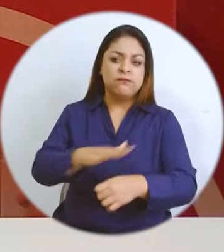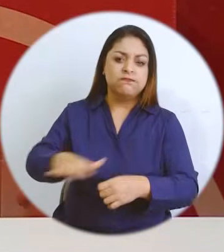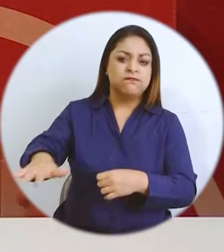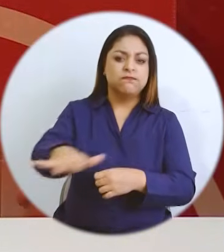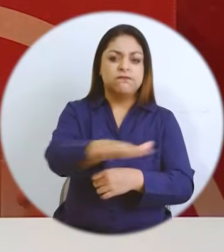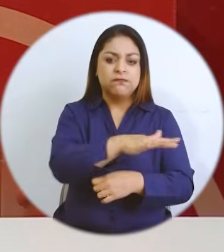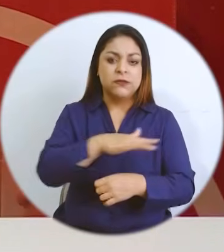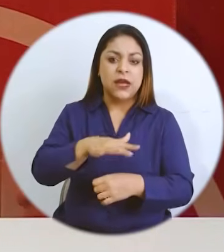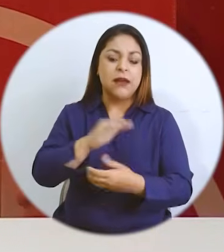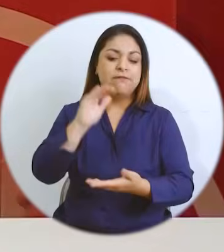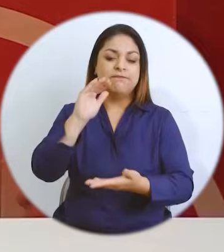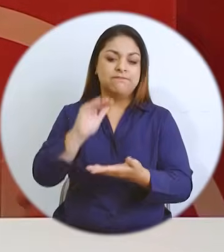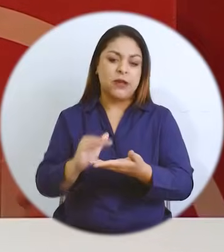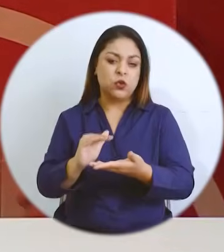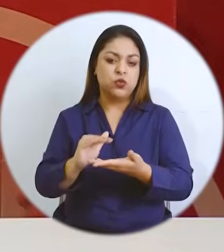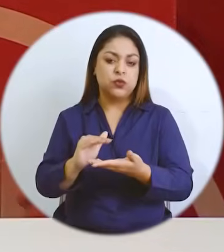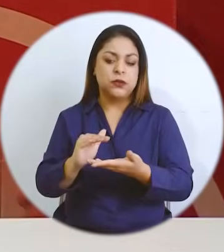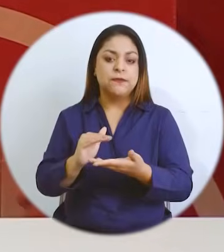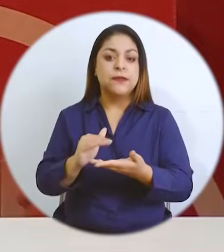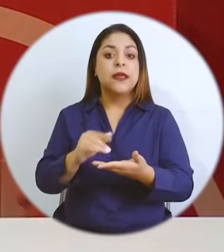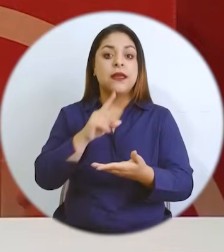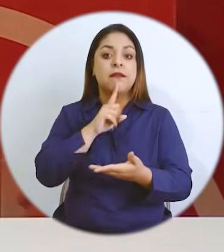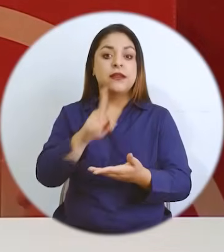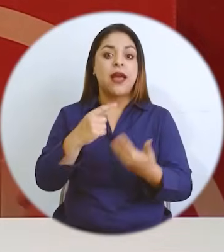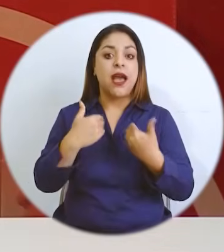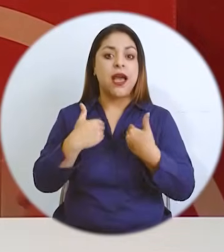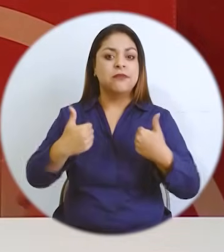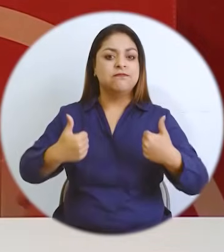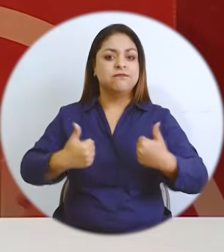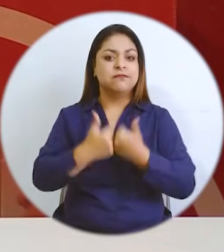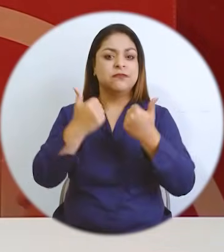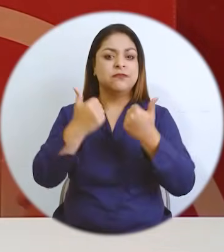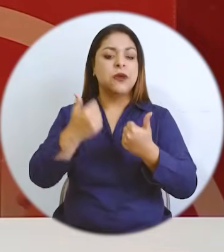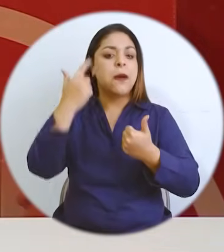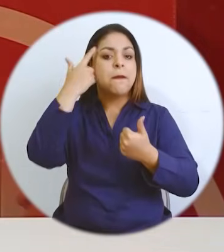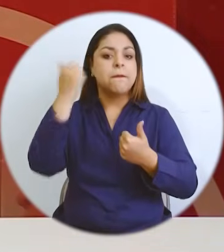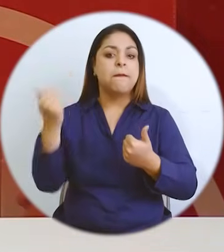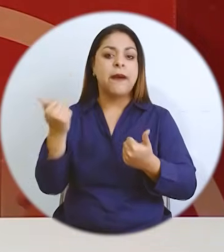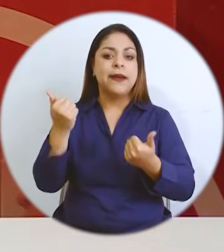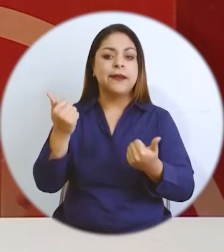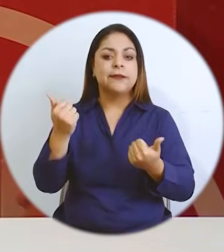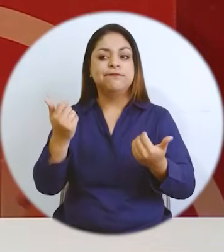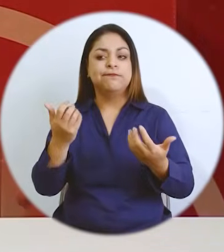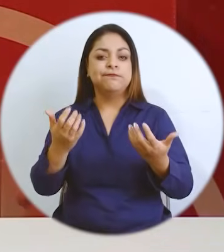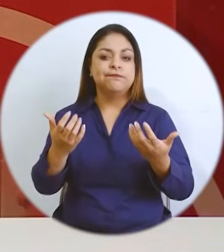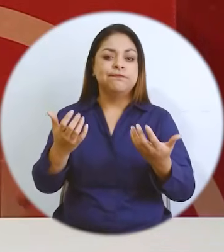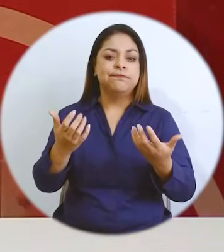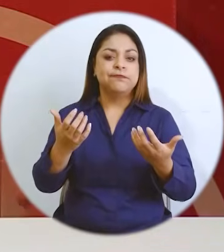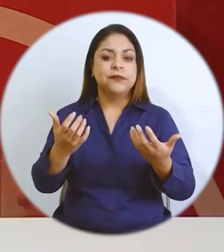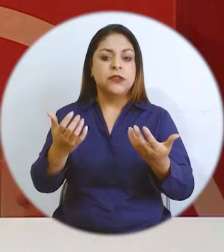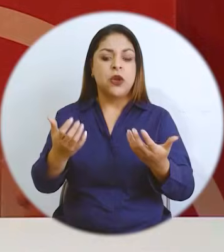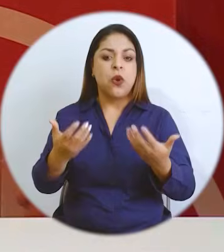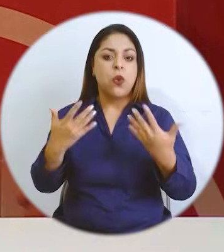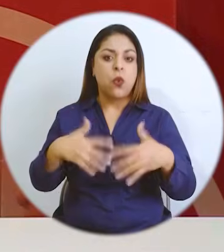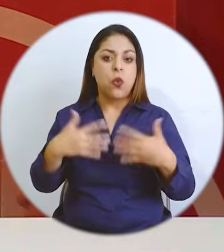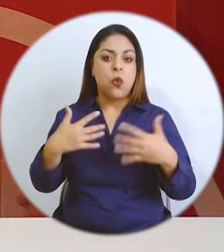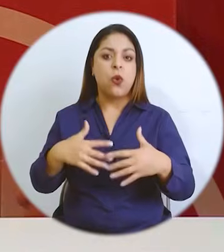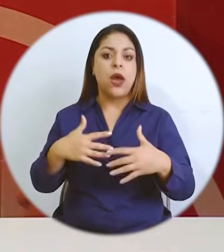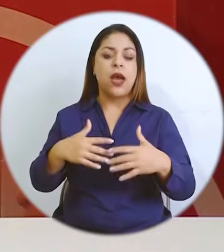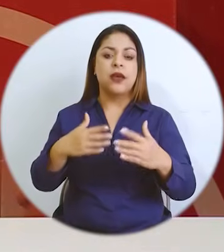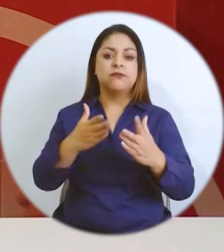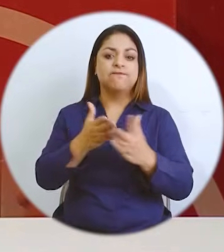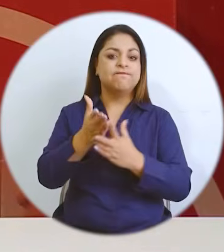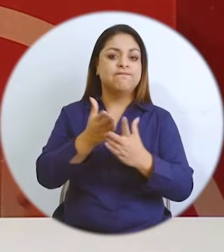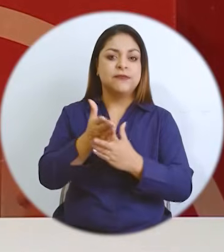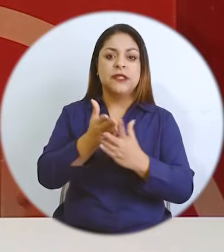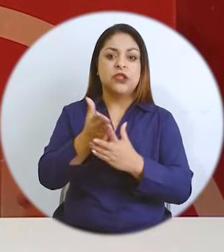desde este año que vimos que habían retos para sostener esos altos indicadores de acceso a agua potable, y que quizás habían situaciones que